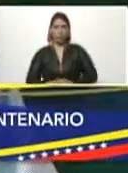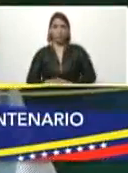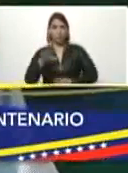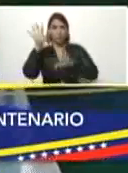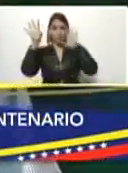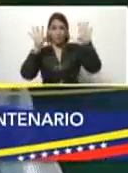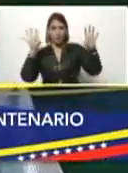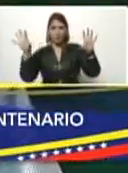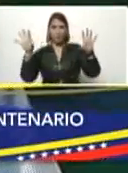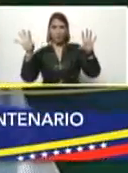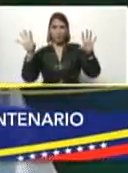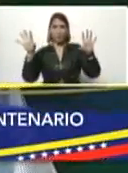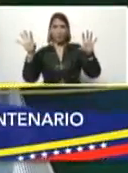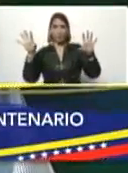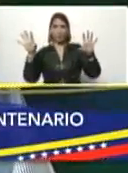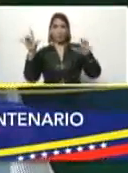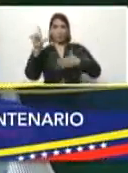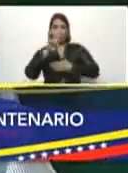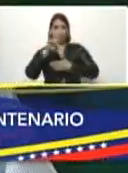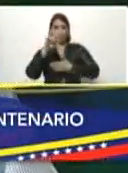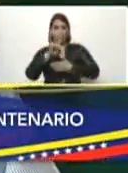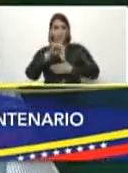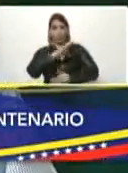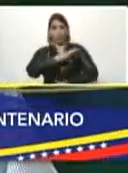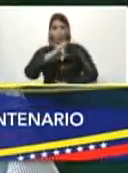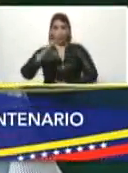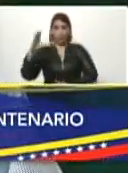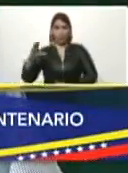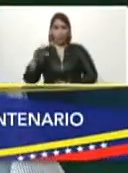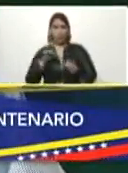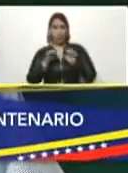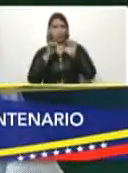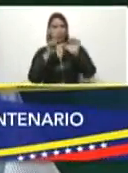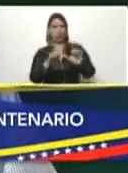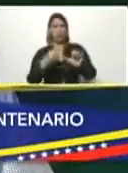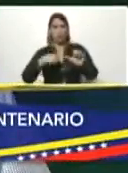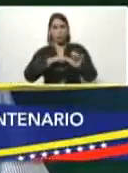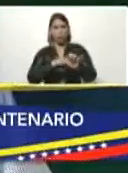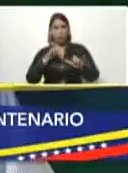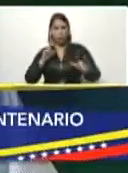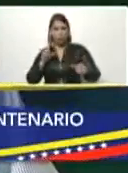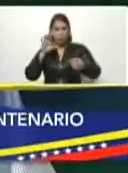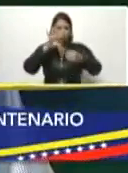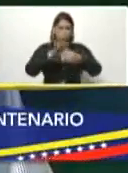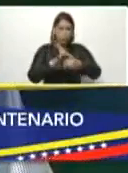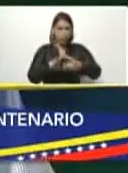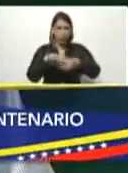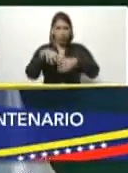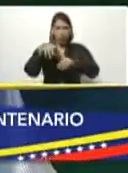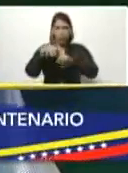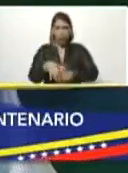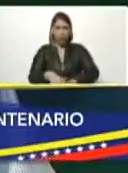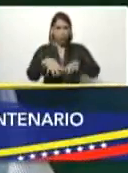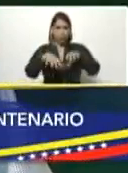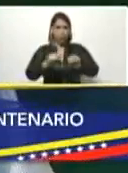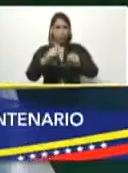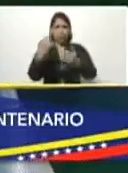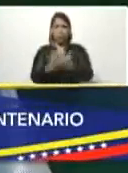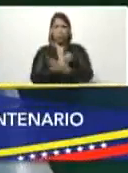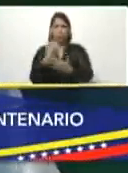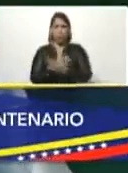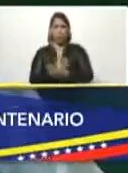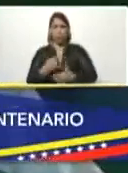naciones latinoamericanas y caribeñas seguimos estando sujetas a dominaciones económicas,